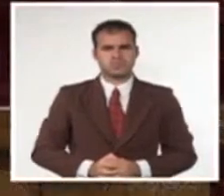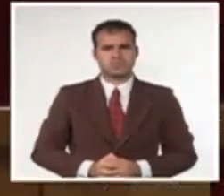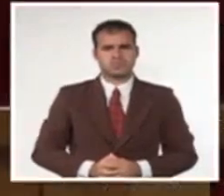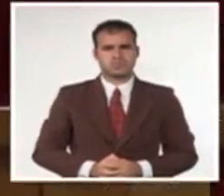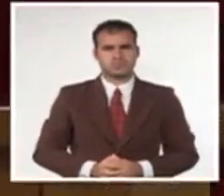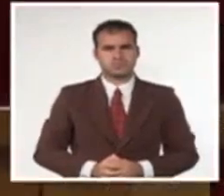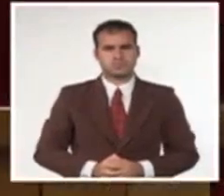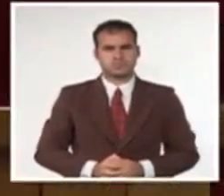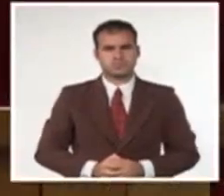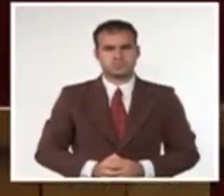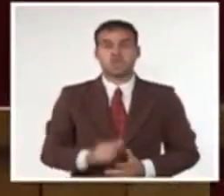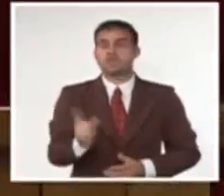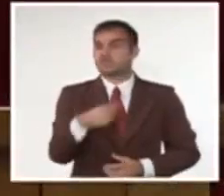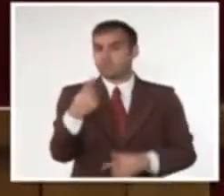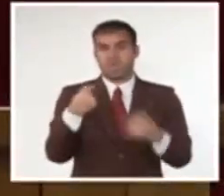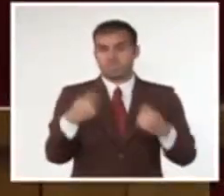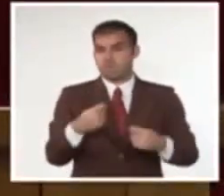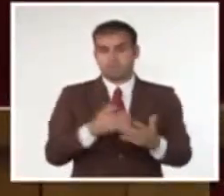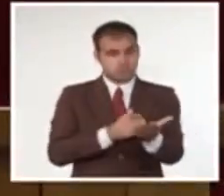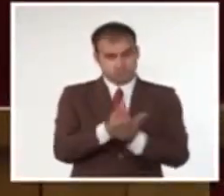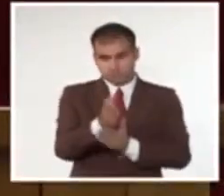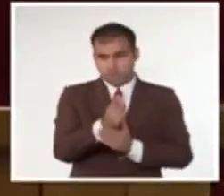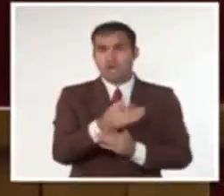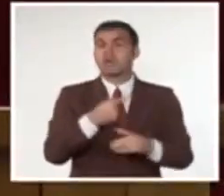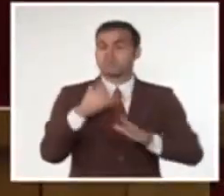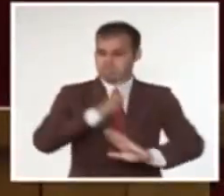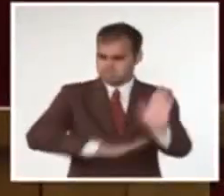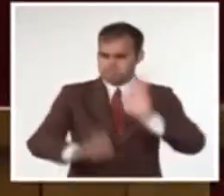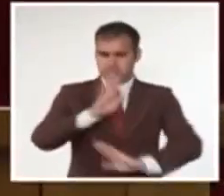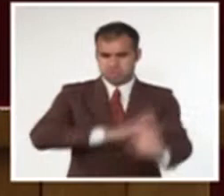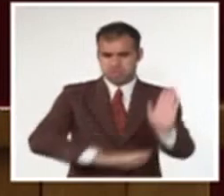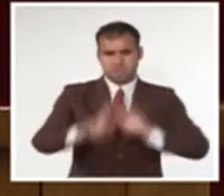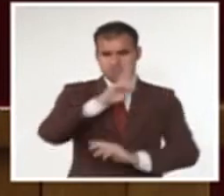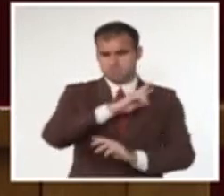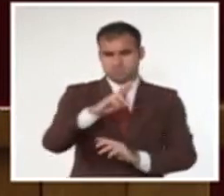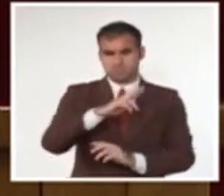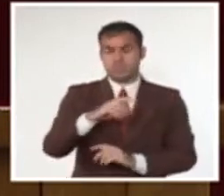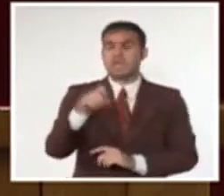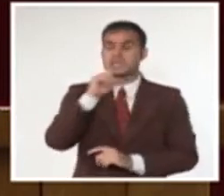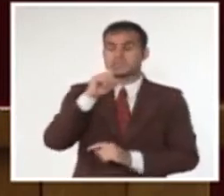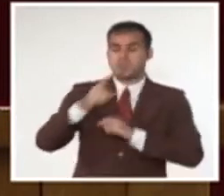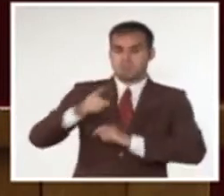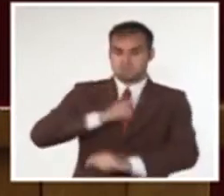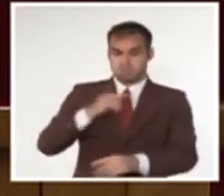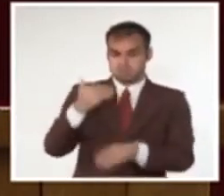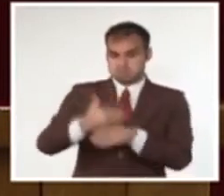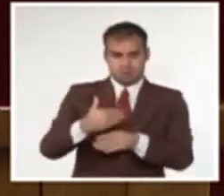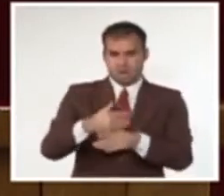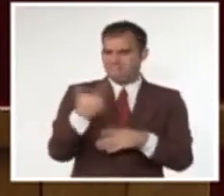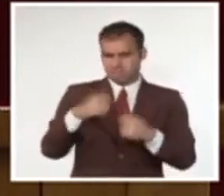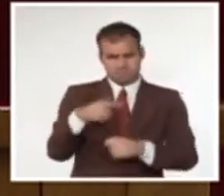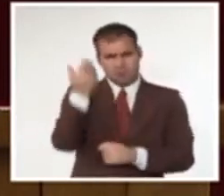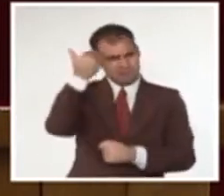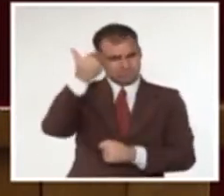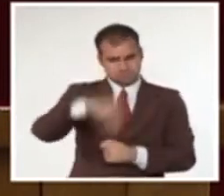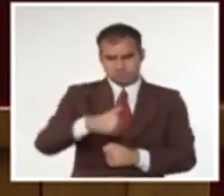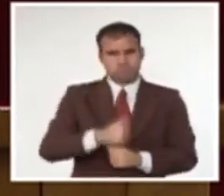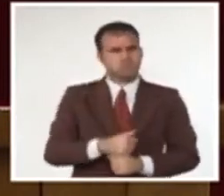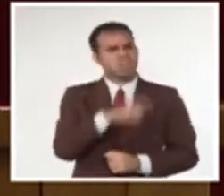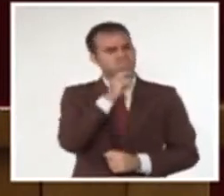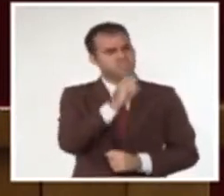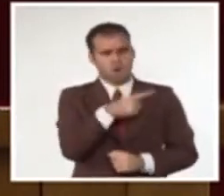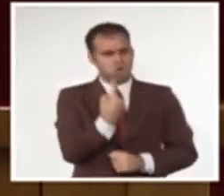Nos toca completar ese monumento saltando por encima del bloqueo de nuestras limitaciones, dificultades